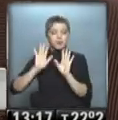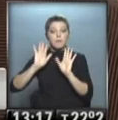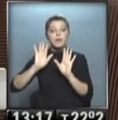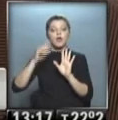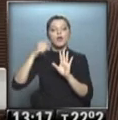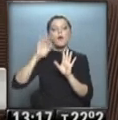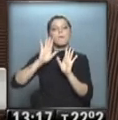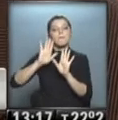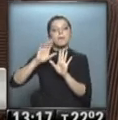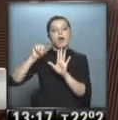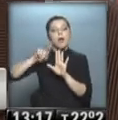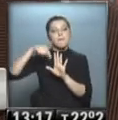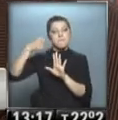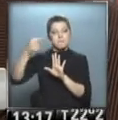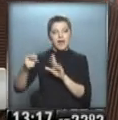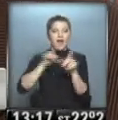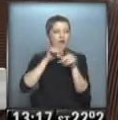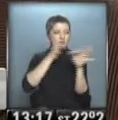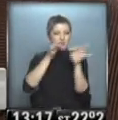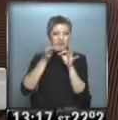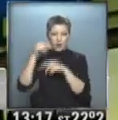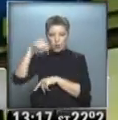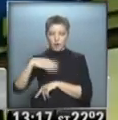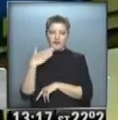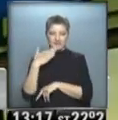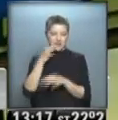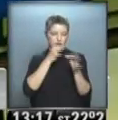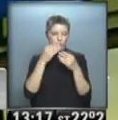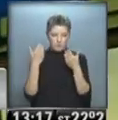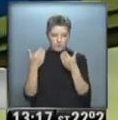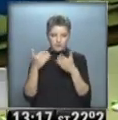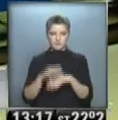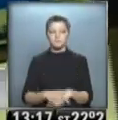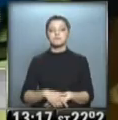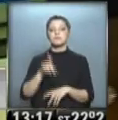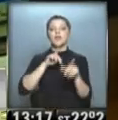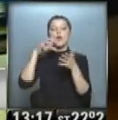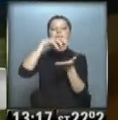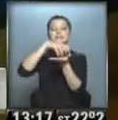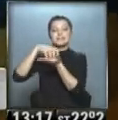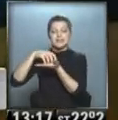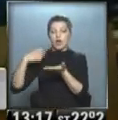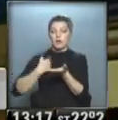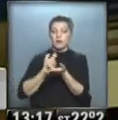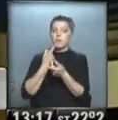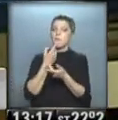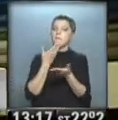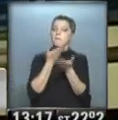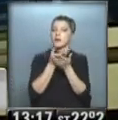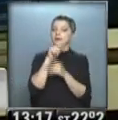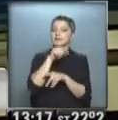de mañana tener alguna conversación hoy por la tarde. Las entidades gremiales explicarán su rechazo a los